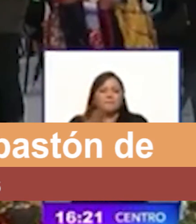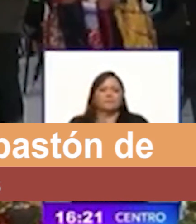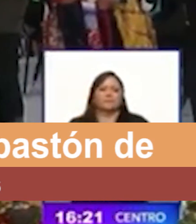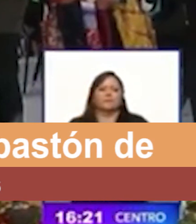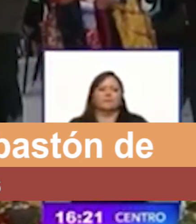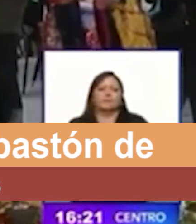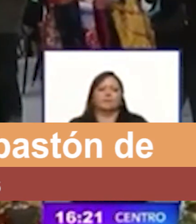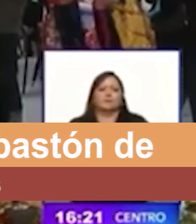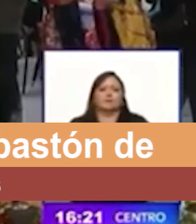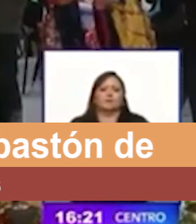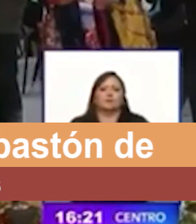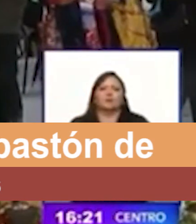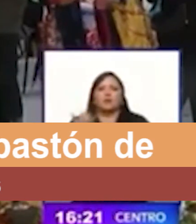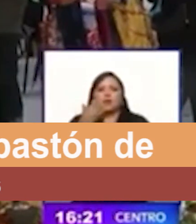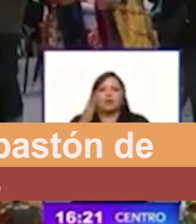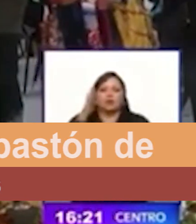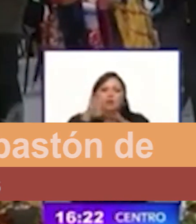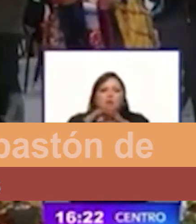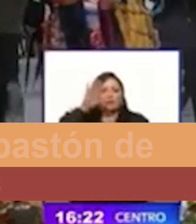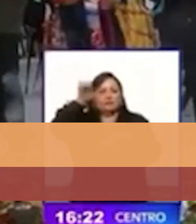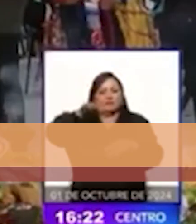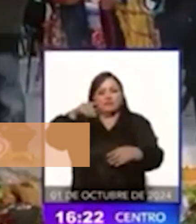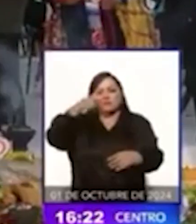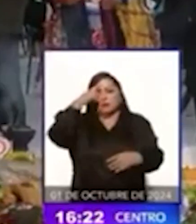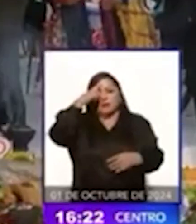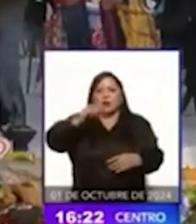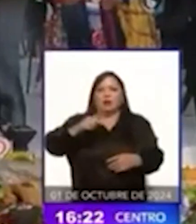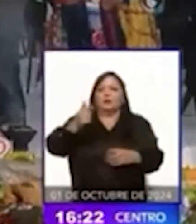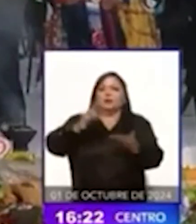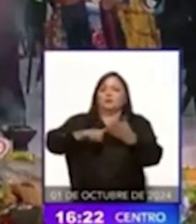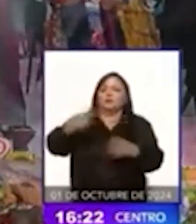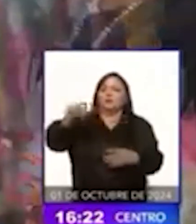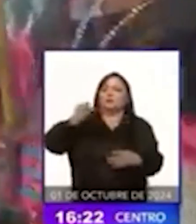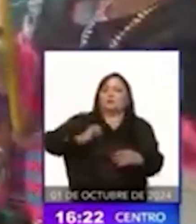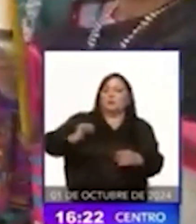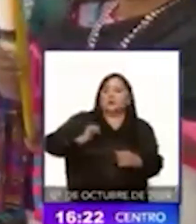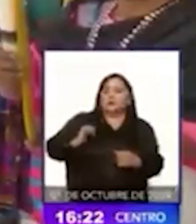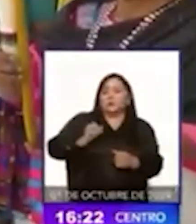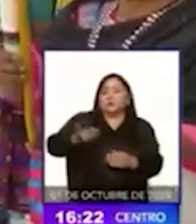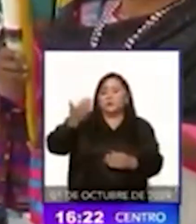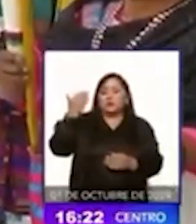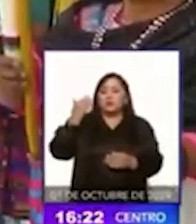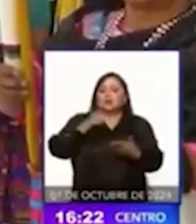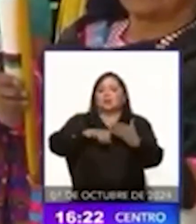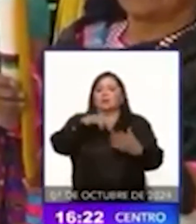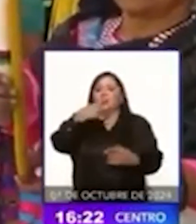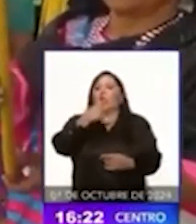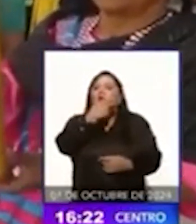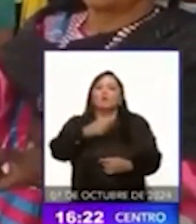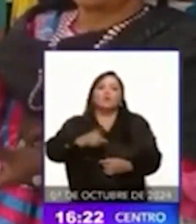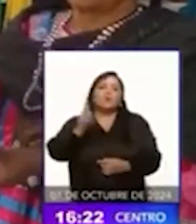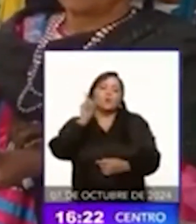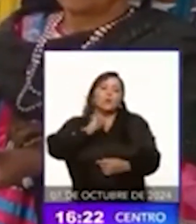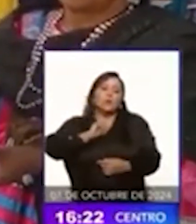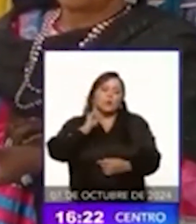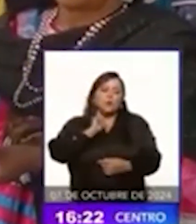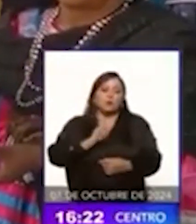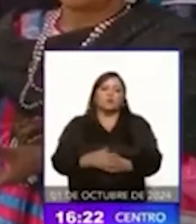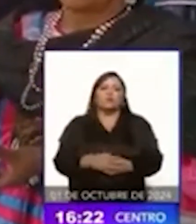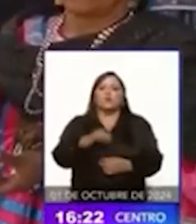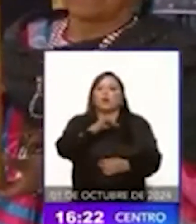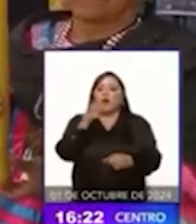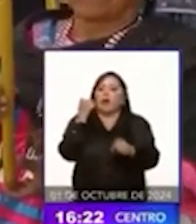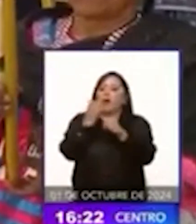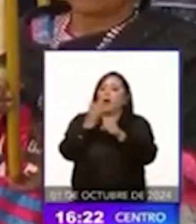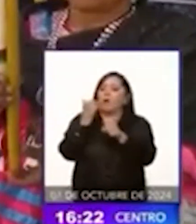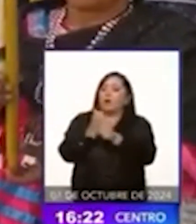no mentir, no robar y no traicionar al pueblo. Durante la ceremonia, mujeres representantes de pueblos originarios le entregaron el